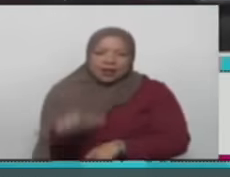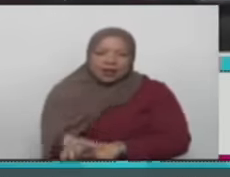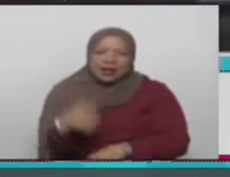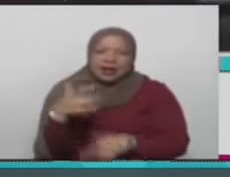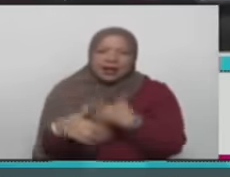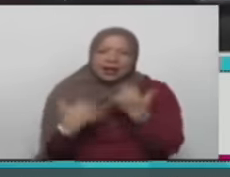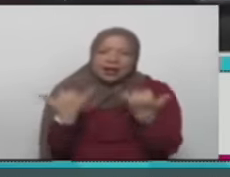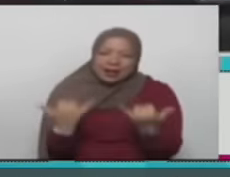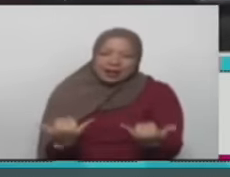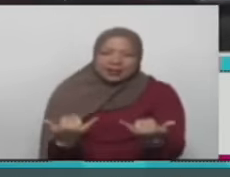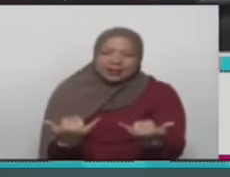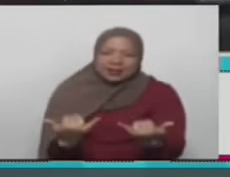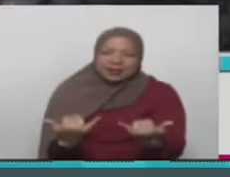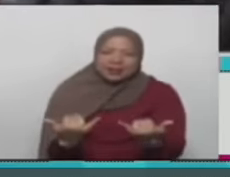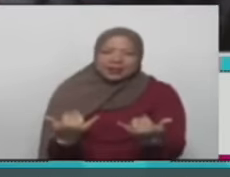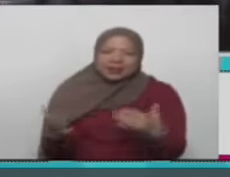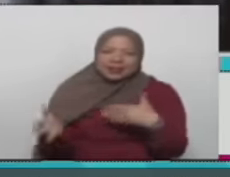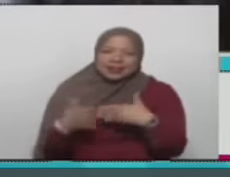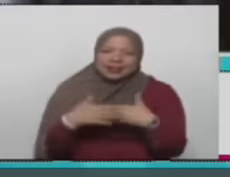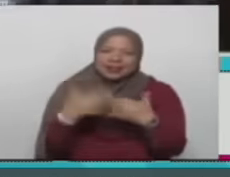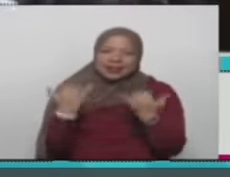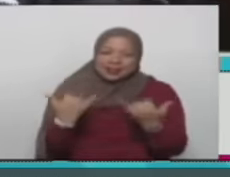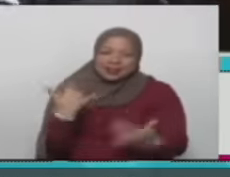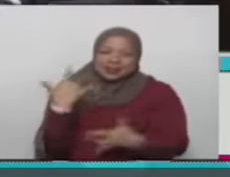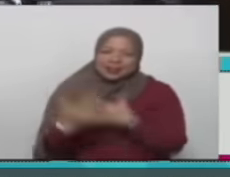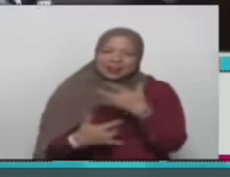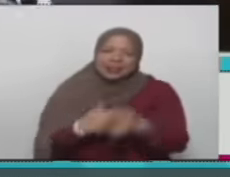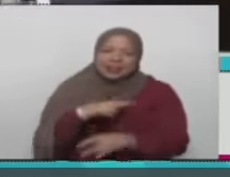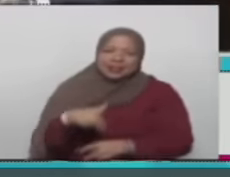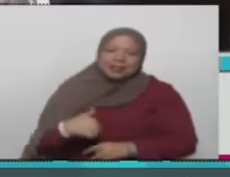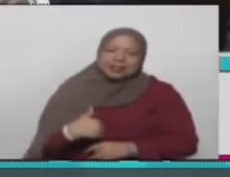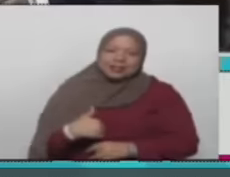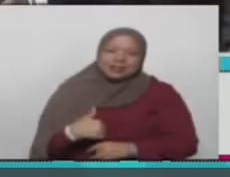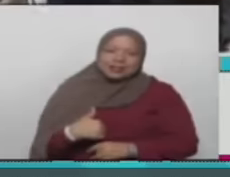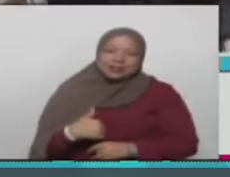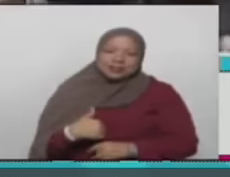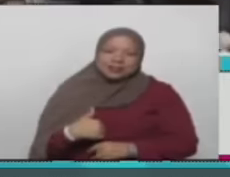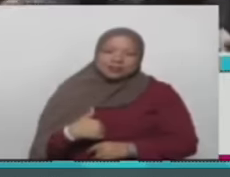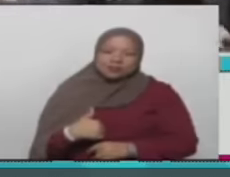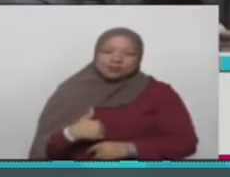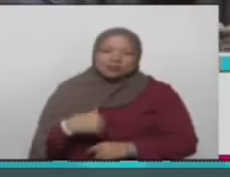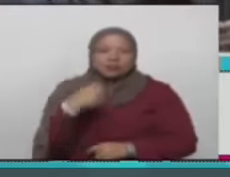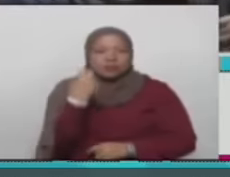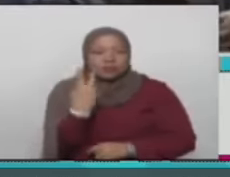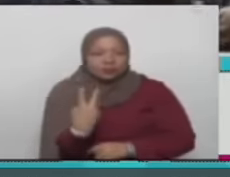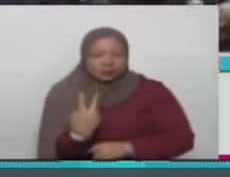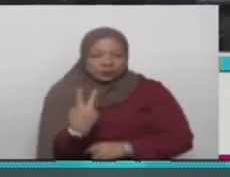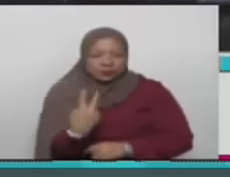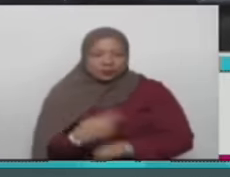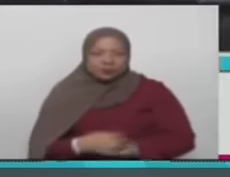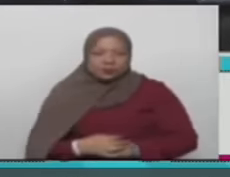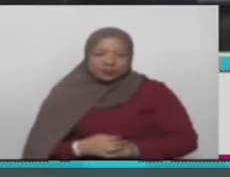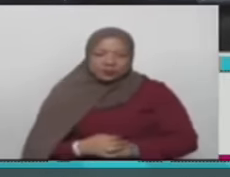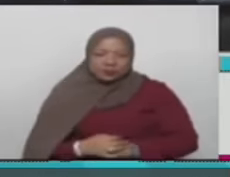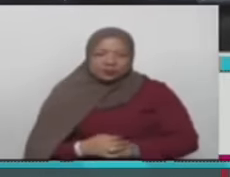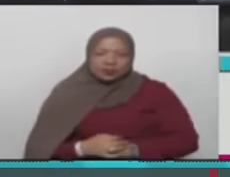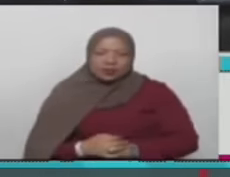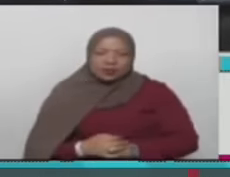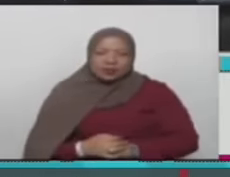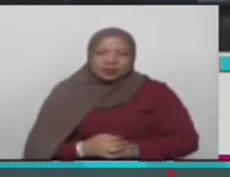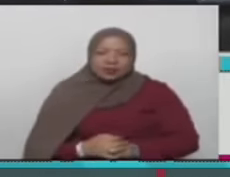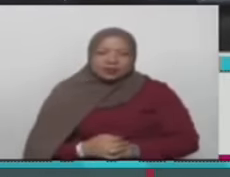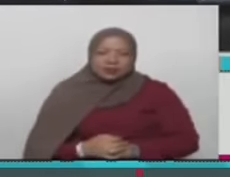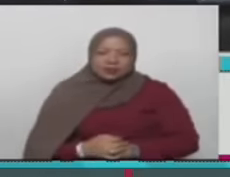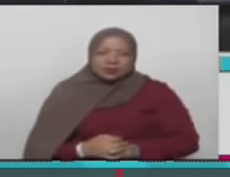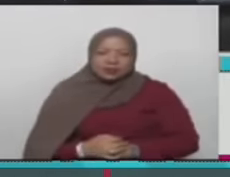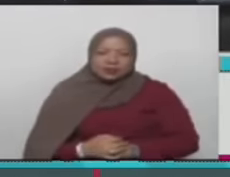Yo puse un ejemplo, profesor, constituyente, constituyente eterno. Los dos constituyentes. De verdad que es